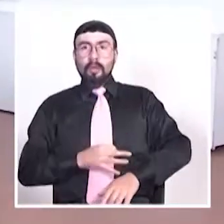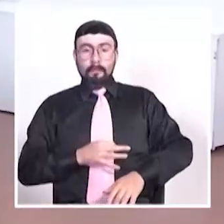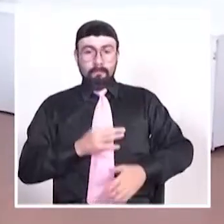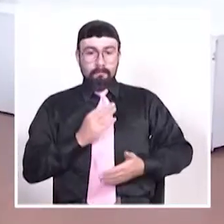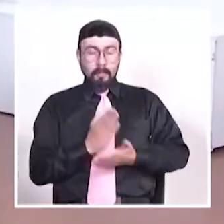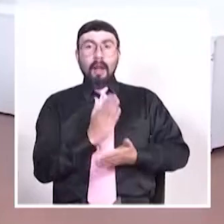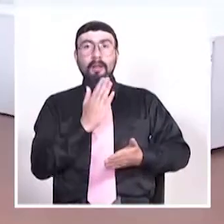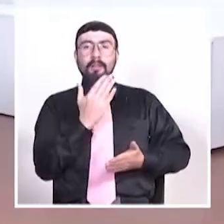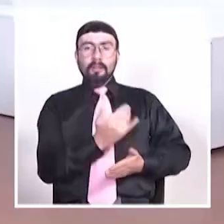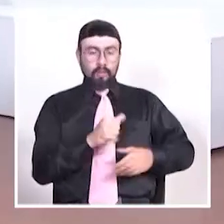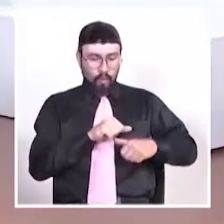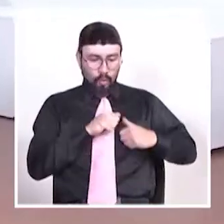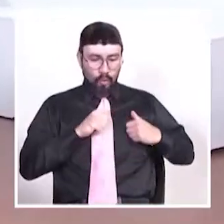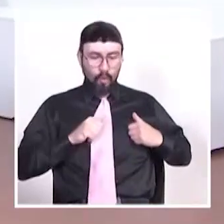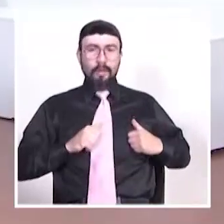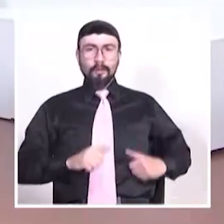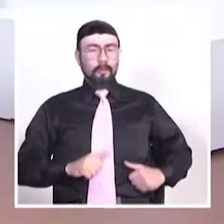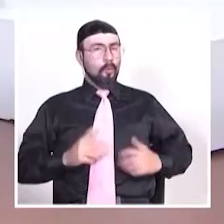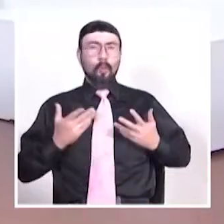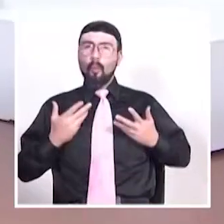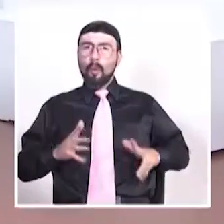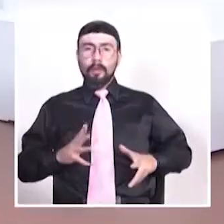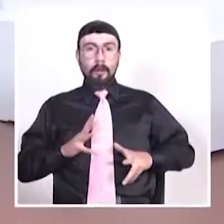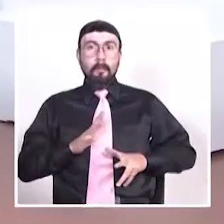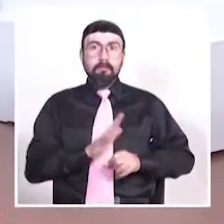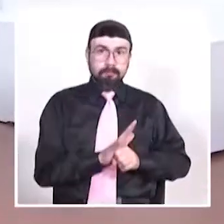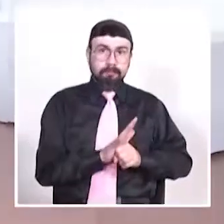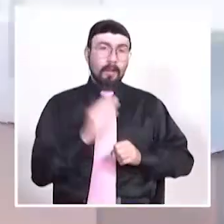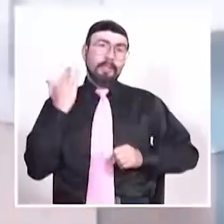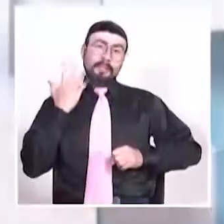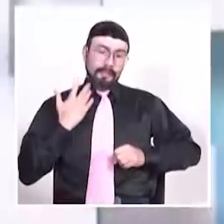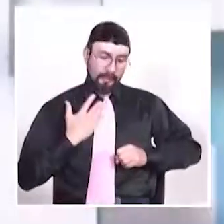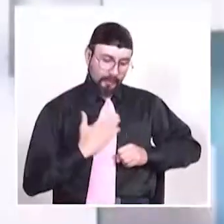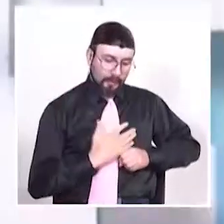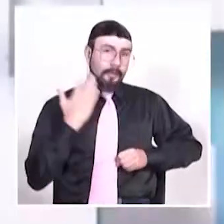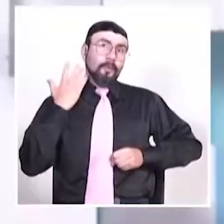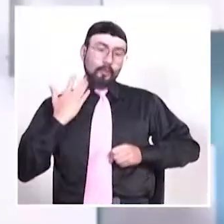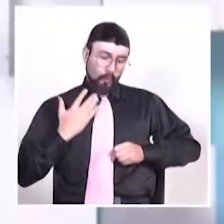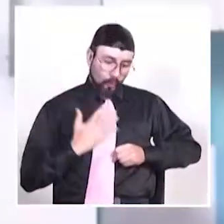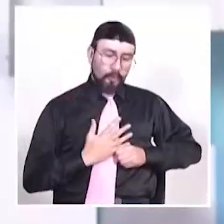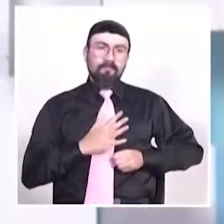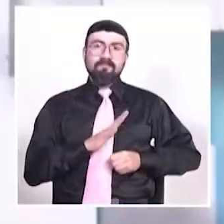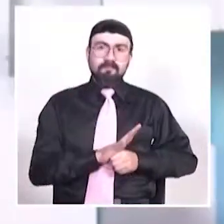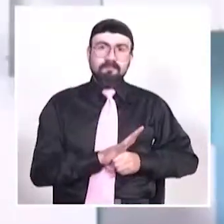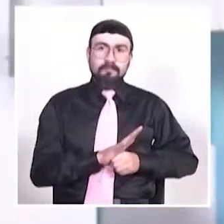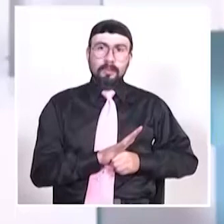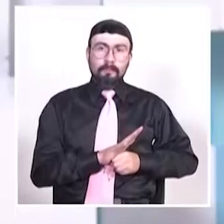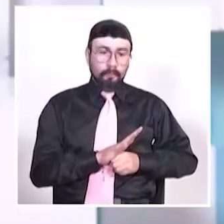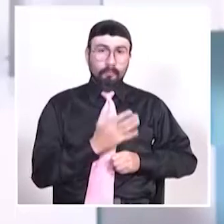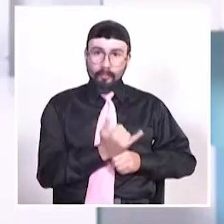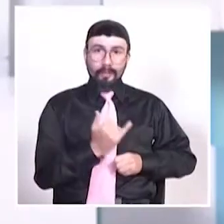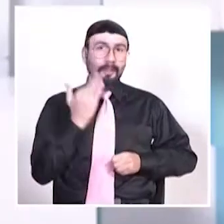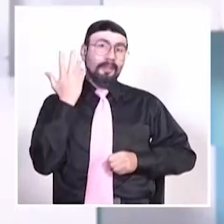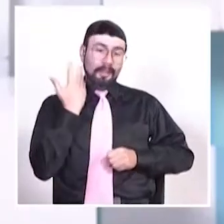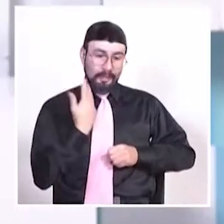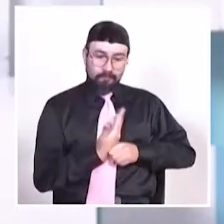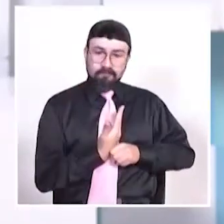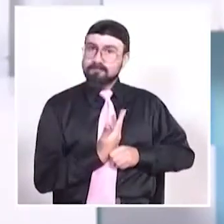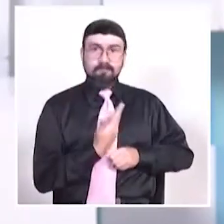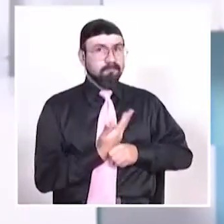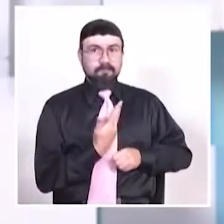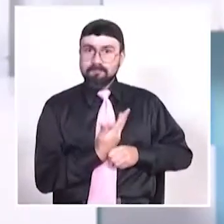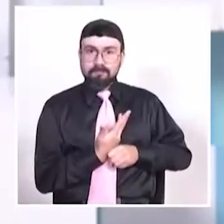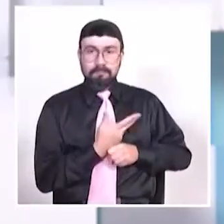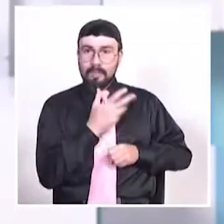al corazón y nos vaya a tapar una de las arterias del mismo. Entonces, si tapa las arterias, que son las que